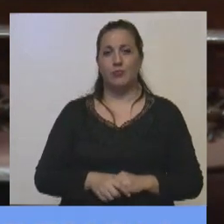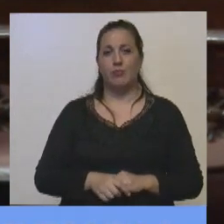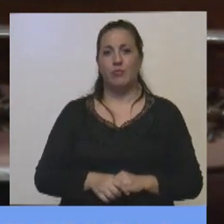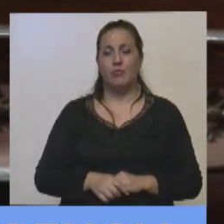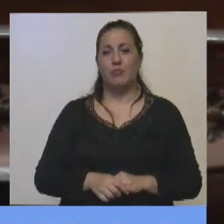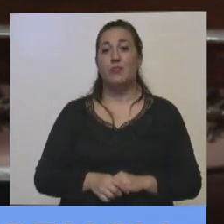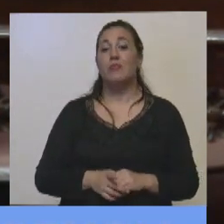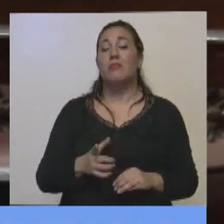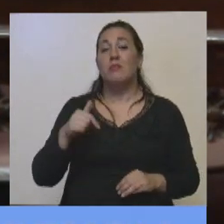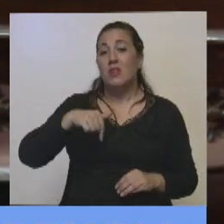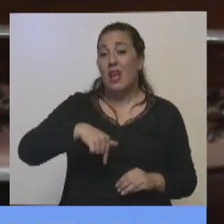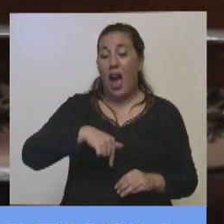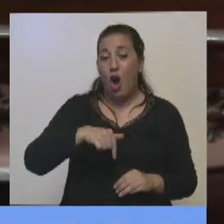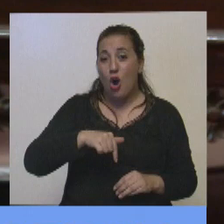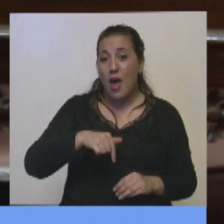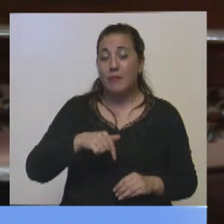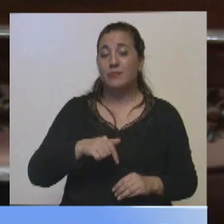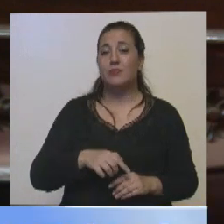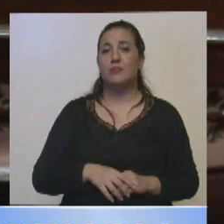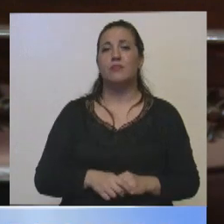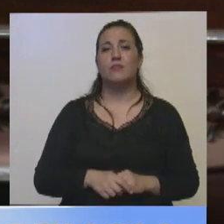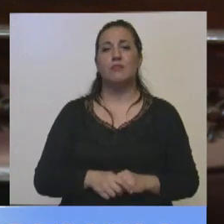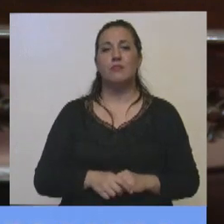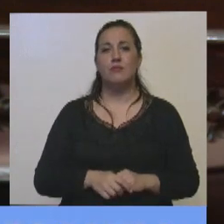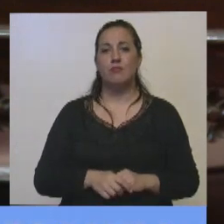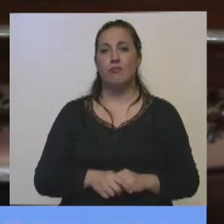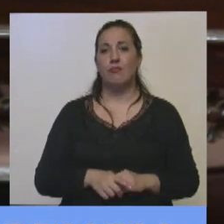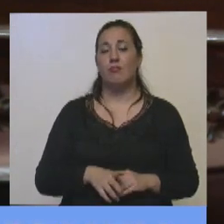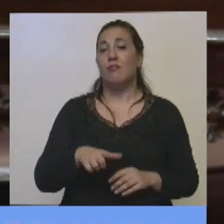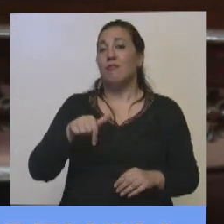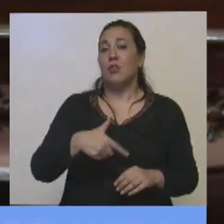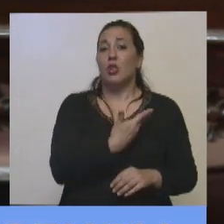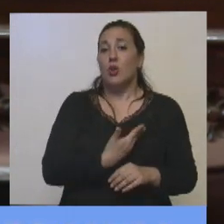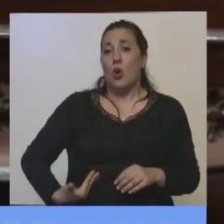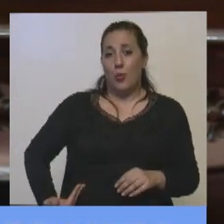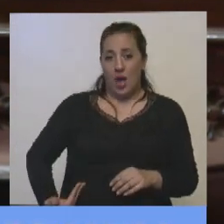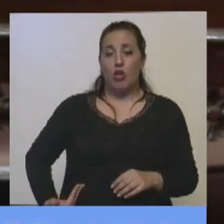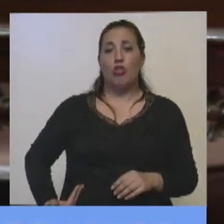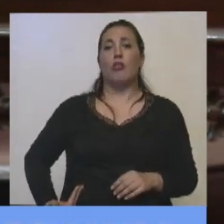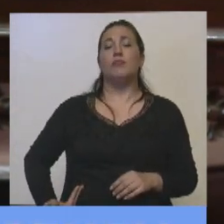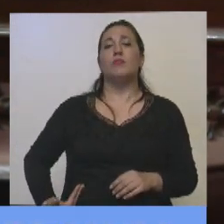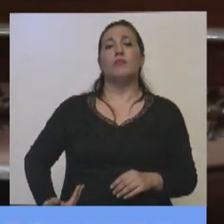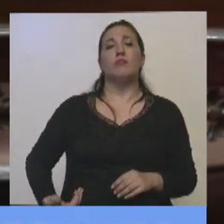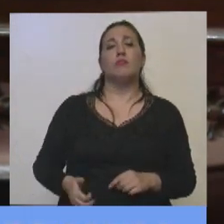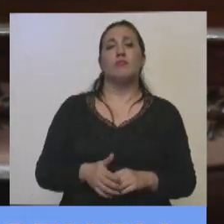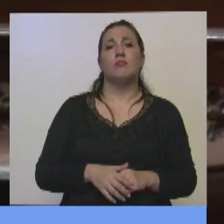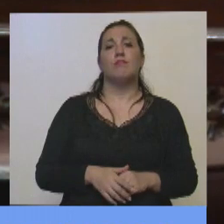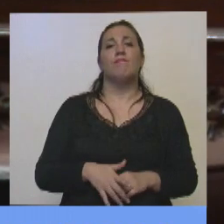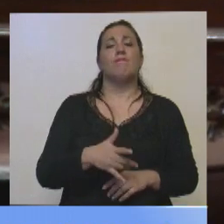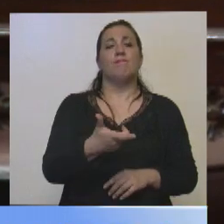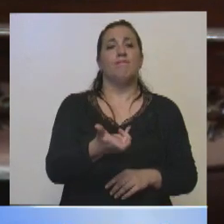esto que hoy vemos qué este gobierno nos informa el